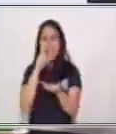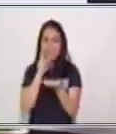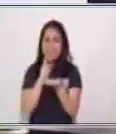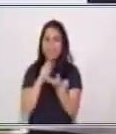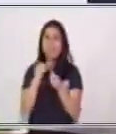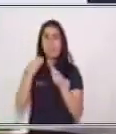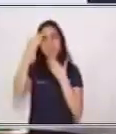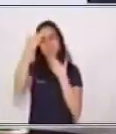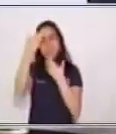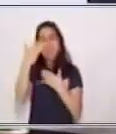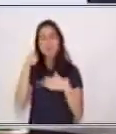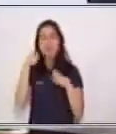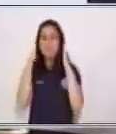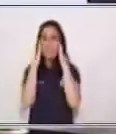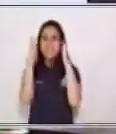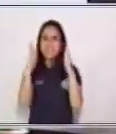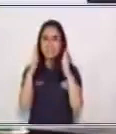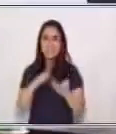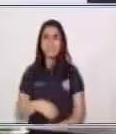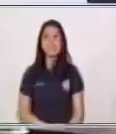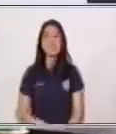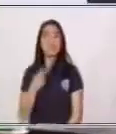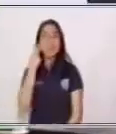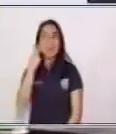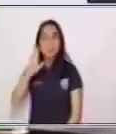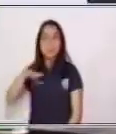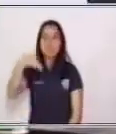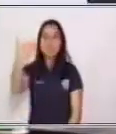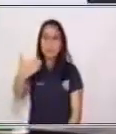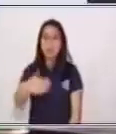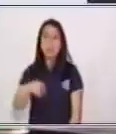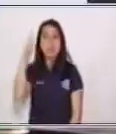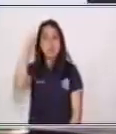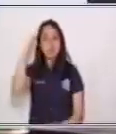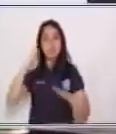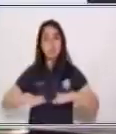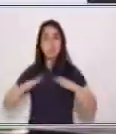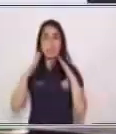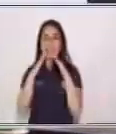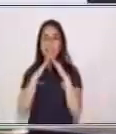Muchas gracias por tu atención, hasta una próxima oportunidad y te recuerdo, quédate en casa.